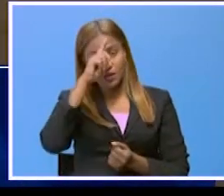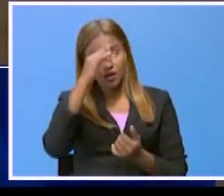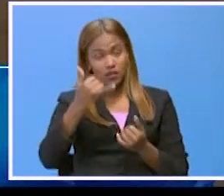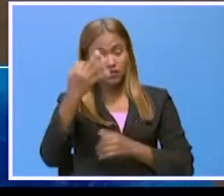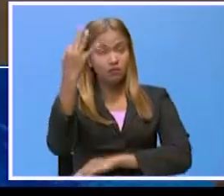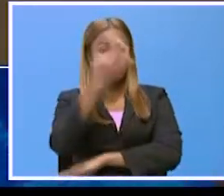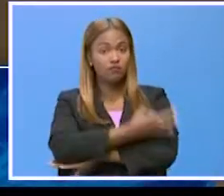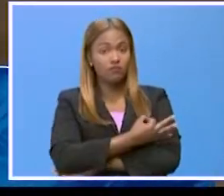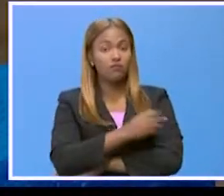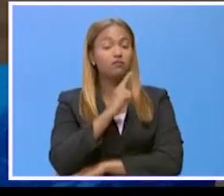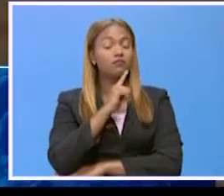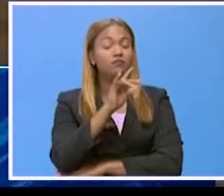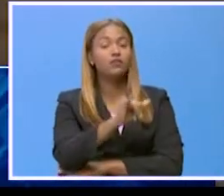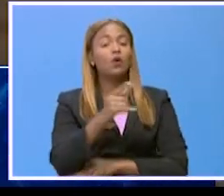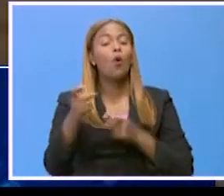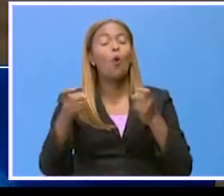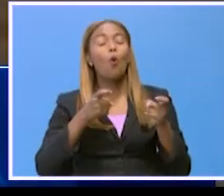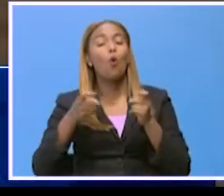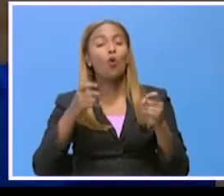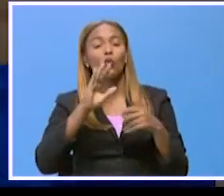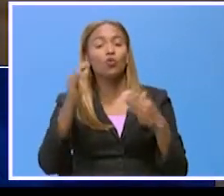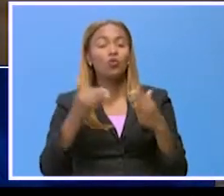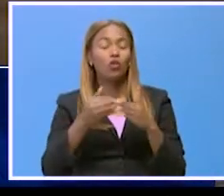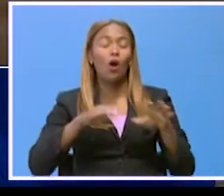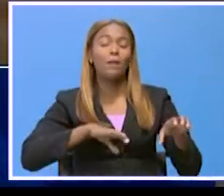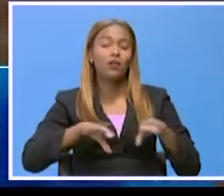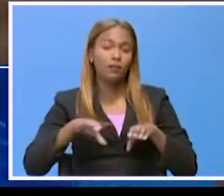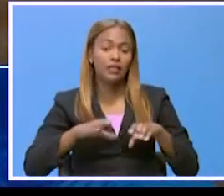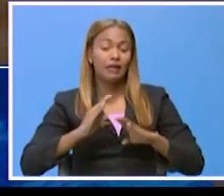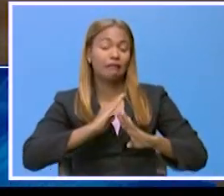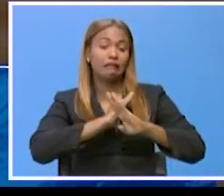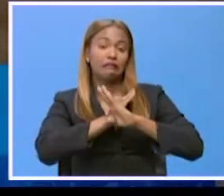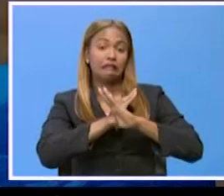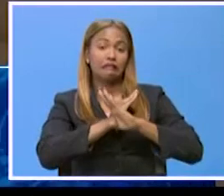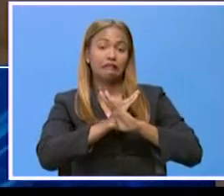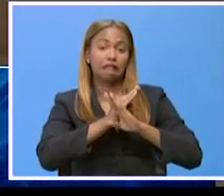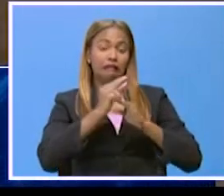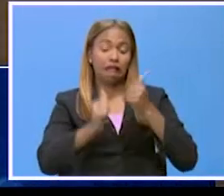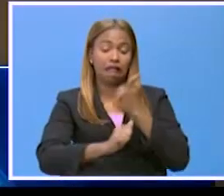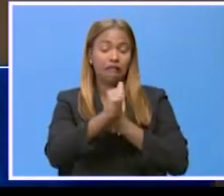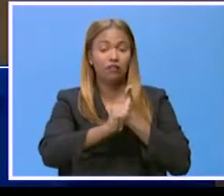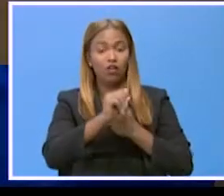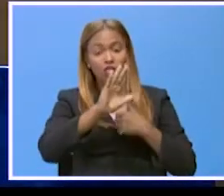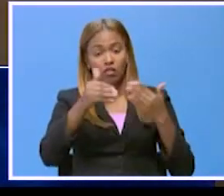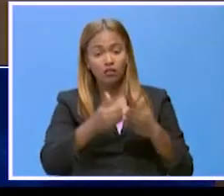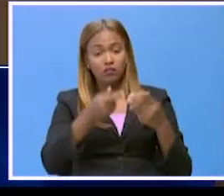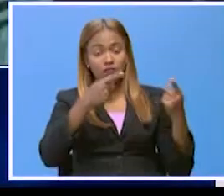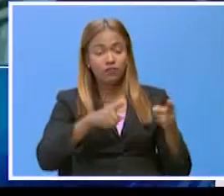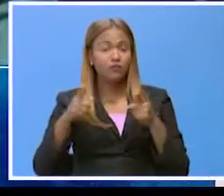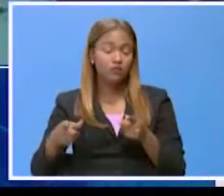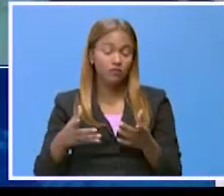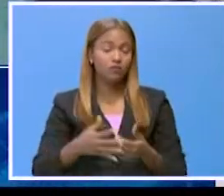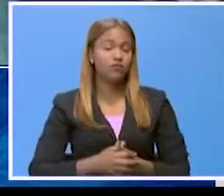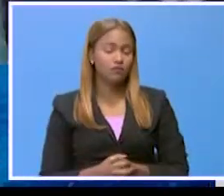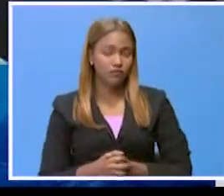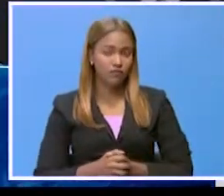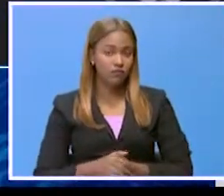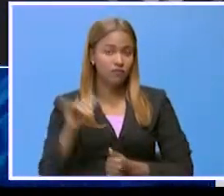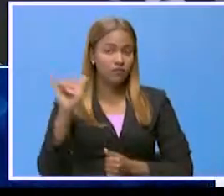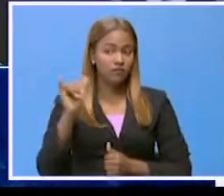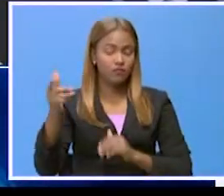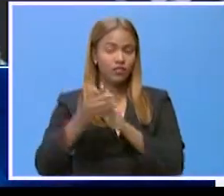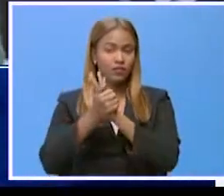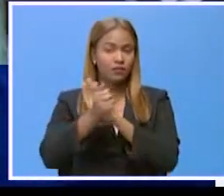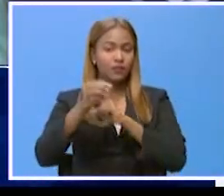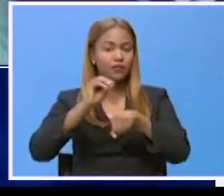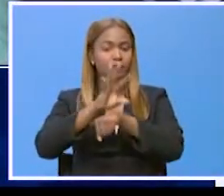es controlar los comportamientos evitarlo desenfreno en toda la atención de los demás asimismo los expertos